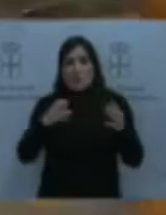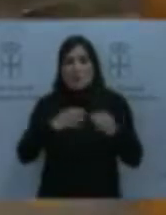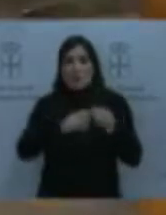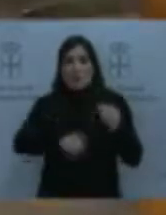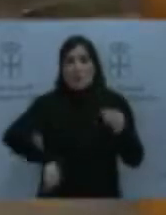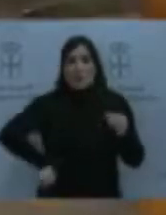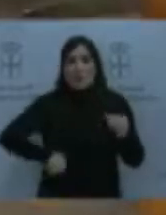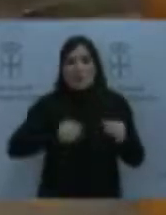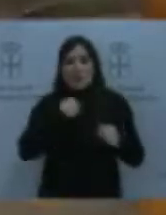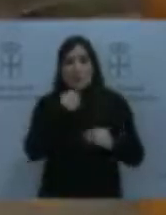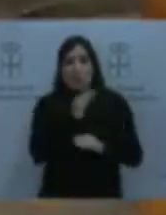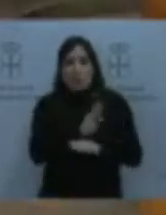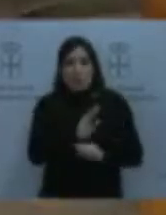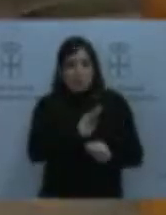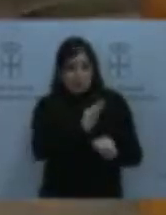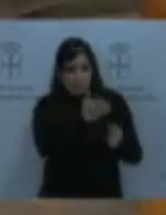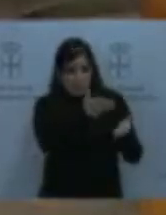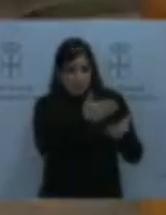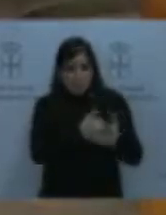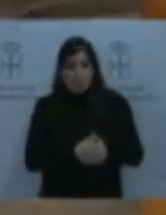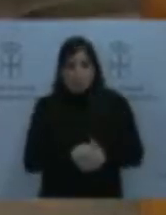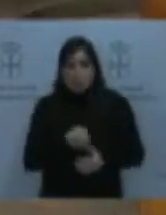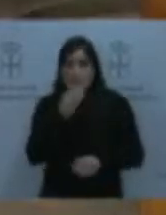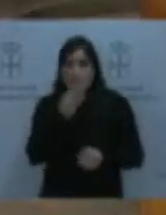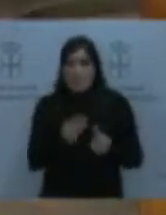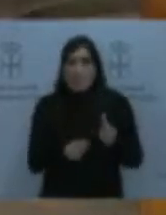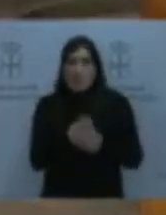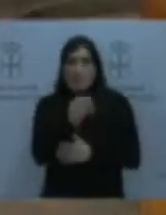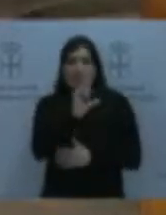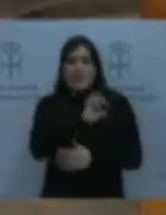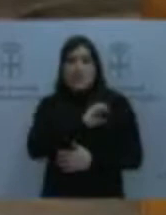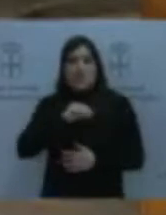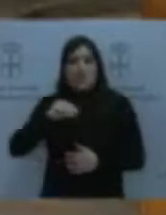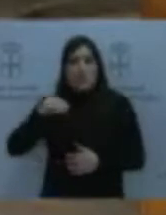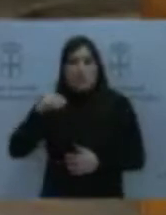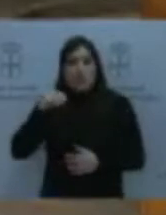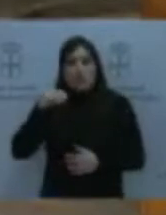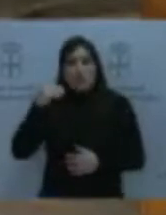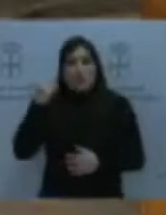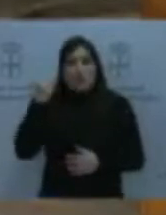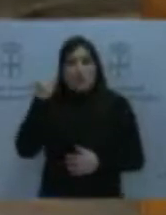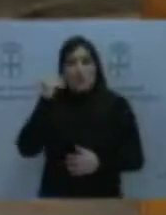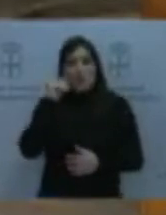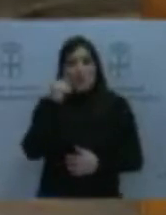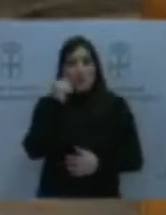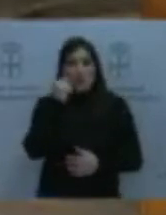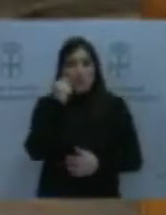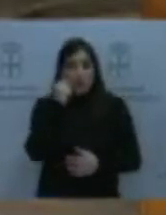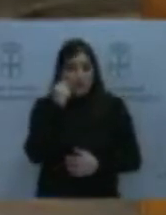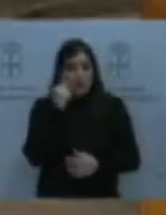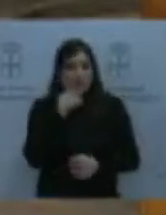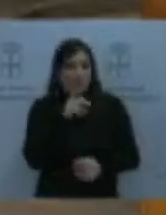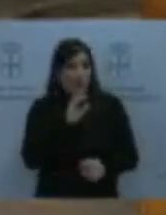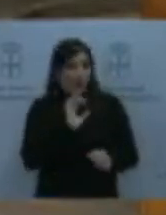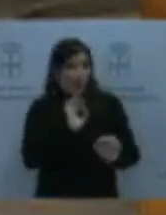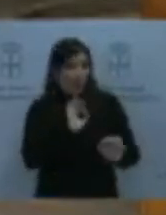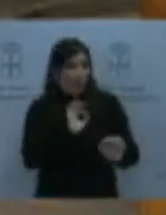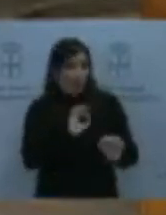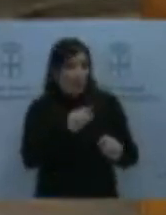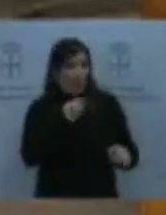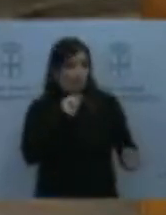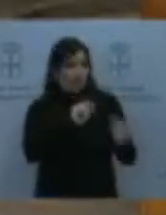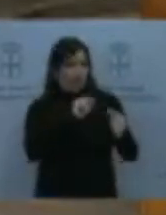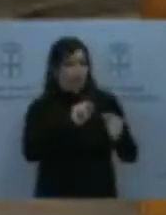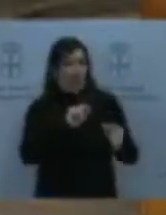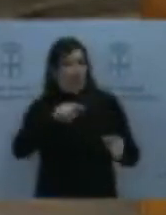Buenos días, señor Fernández. Y después de esta sesión de tiro al plato con el rector, le quiero preguntar cuáles han sido las medidas que